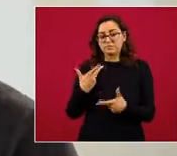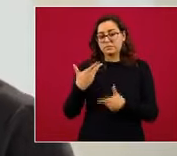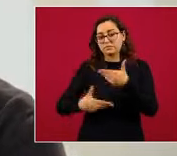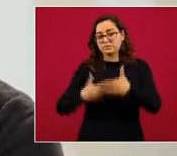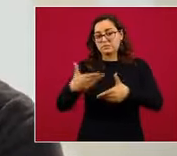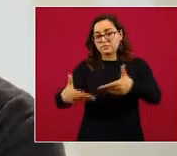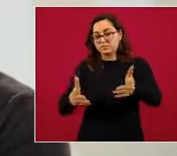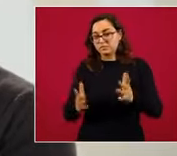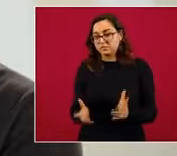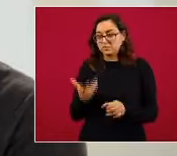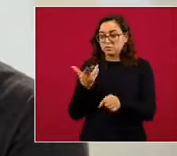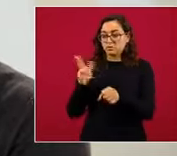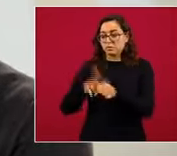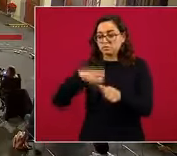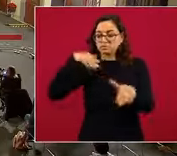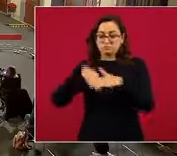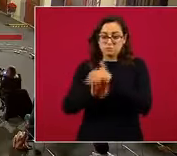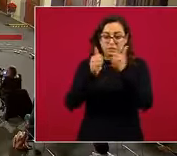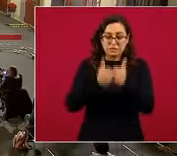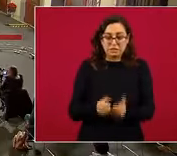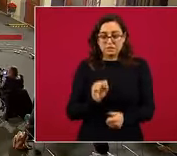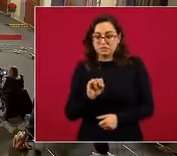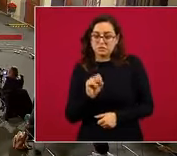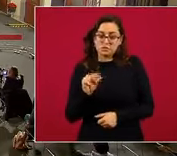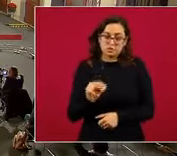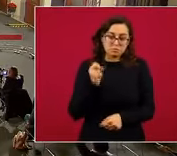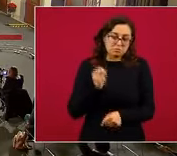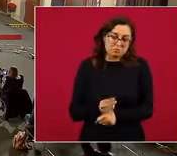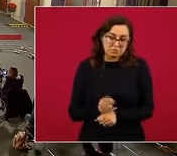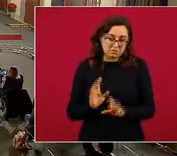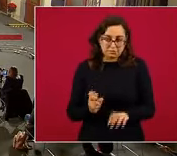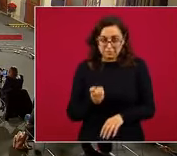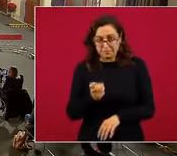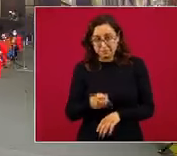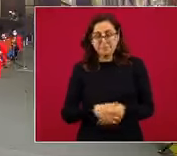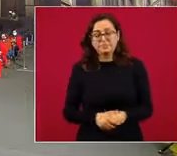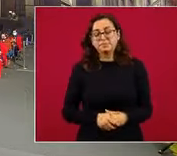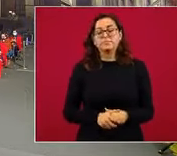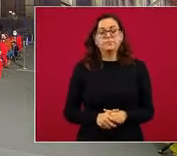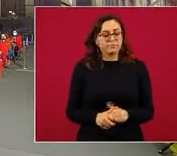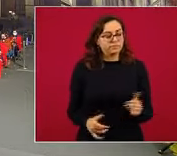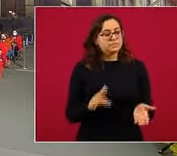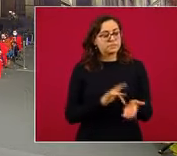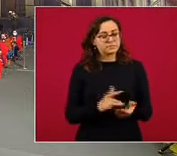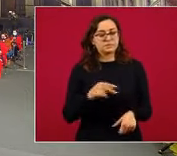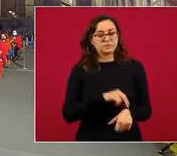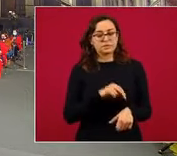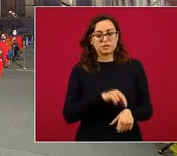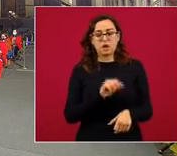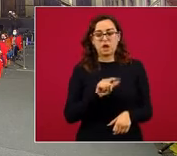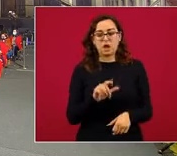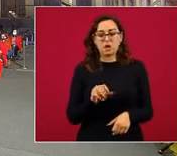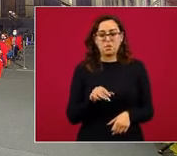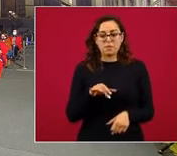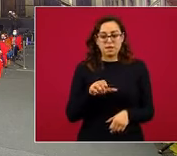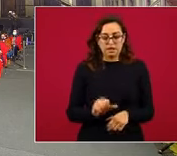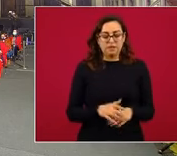momento indique la hospitalización oportuna. Gracias, doctora Lomía. Ahorita le contesto, Liliana,